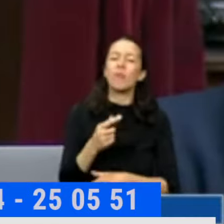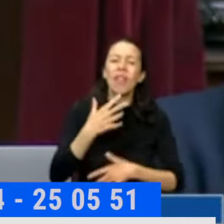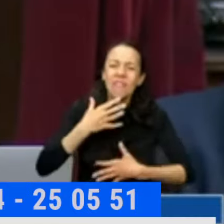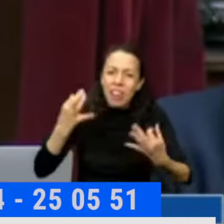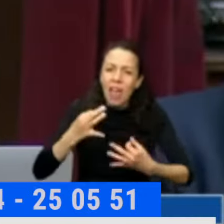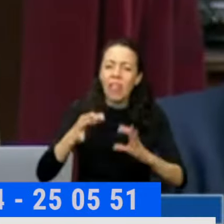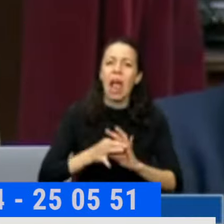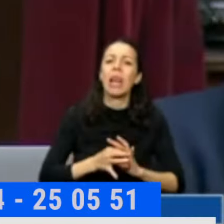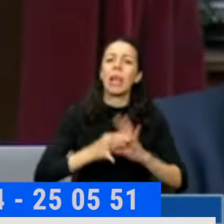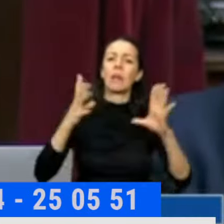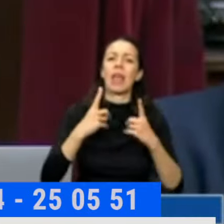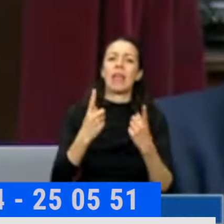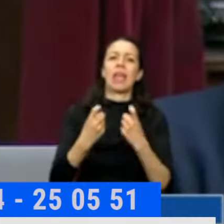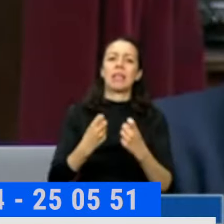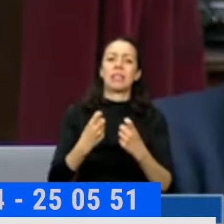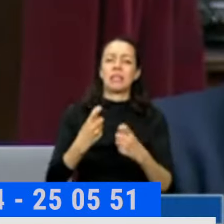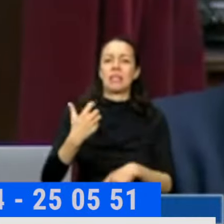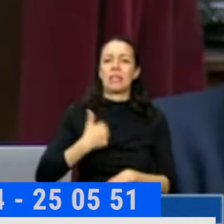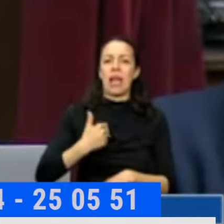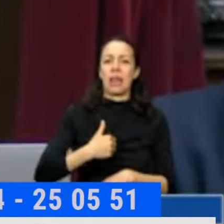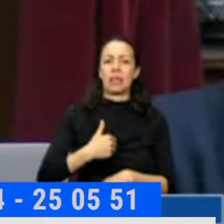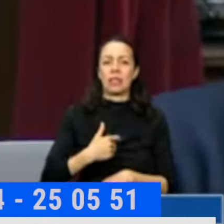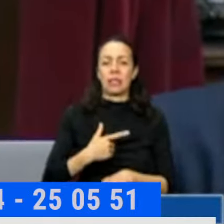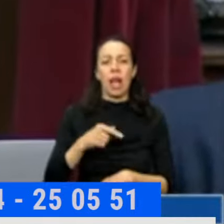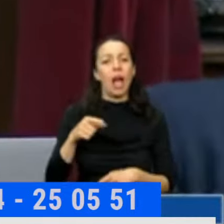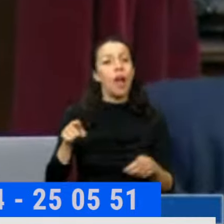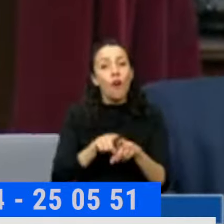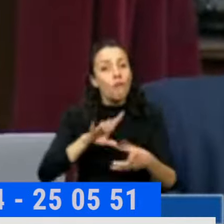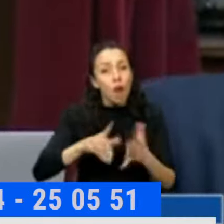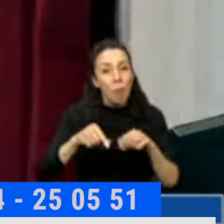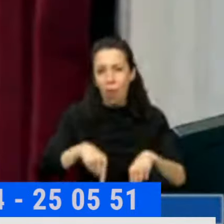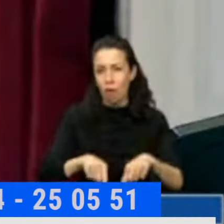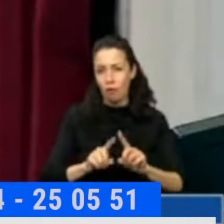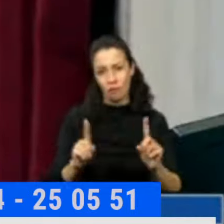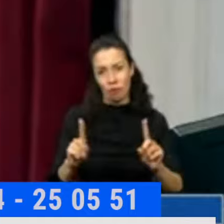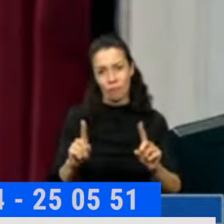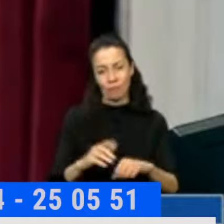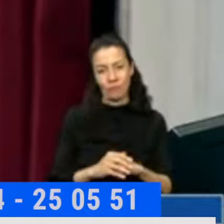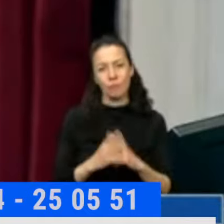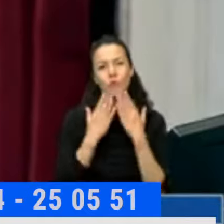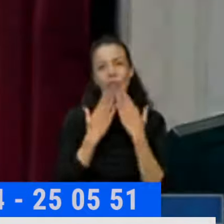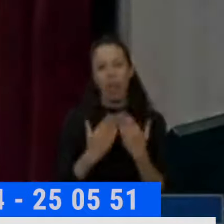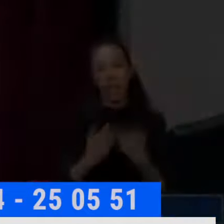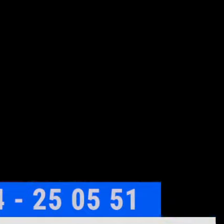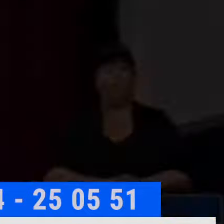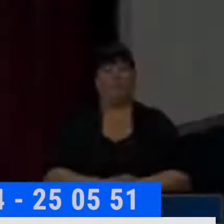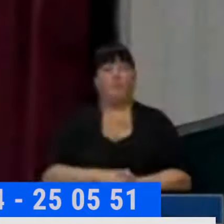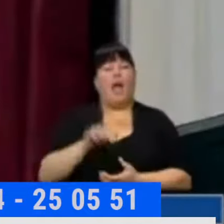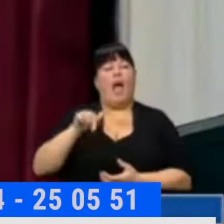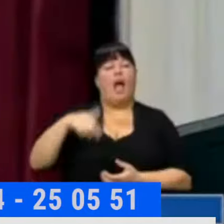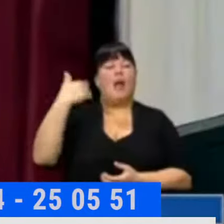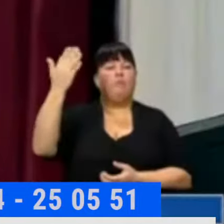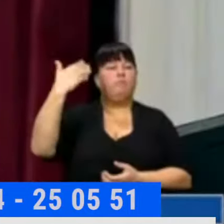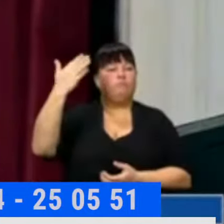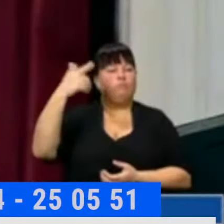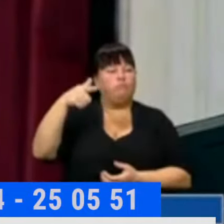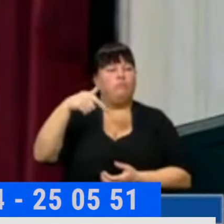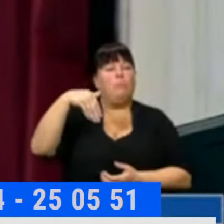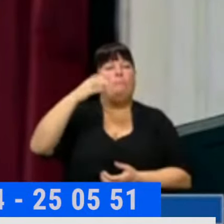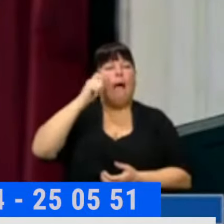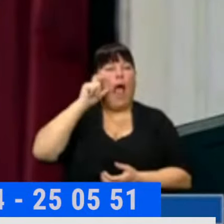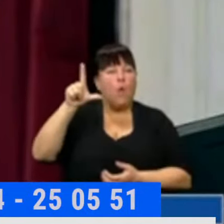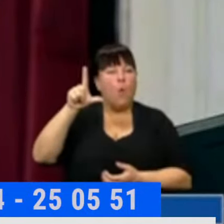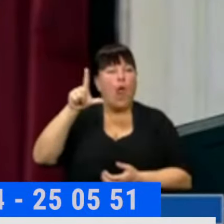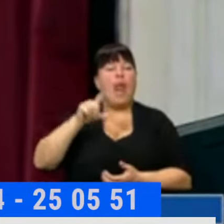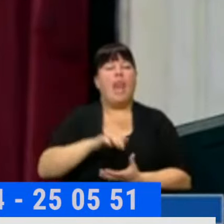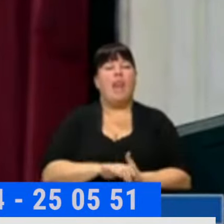veces no escucho, no miro ya directamente cuando lo veo, porque dicen cosas incoherentes, irracional, fuera de la estructura